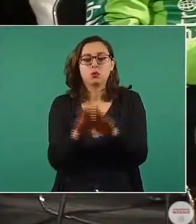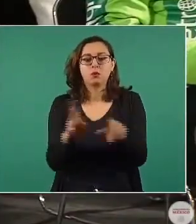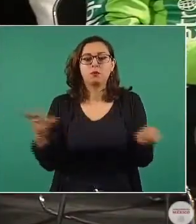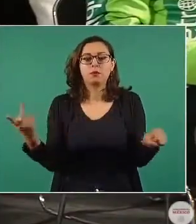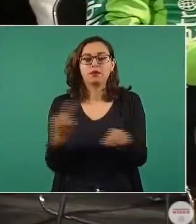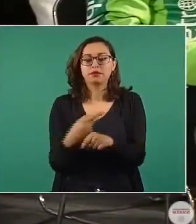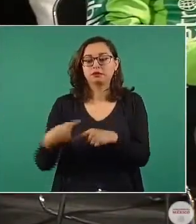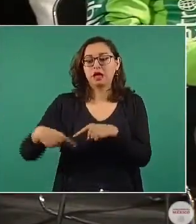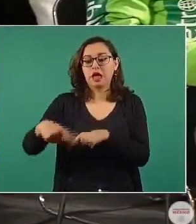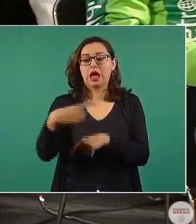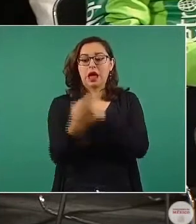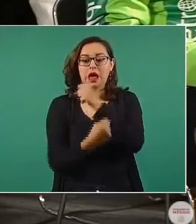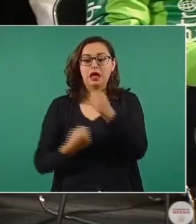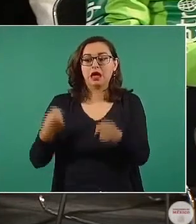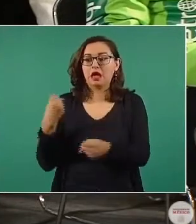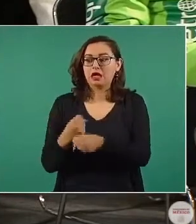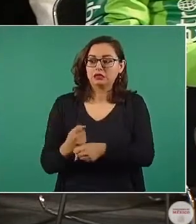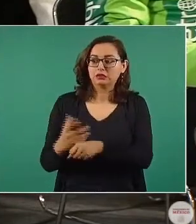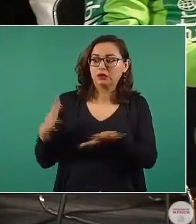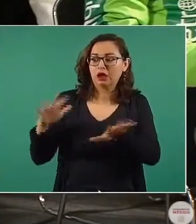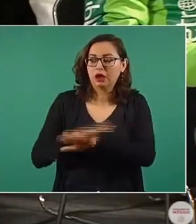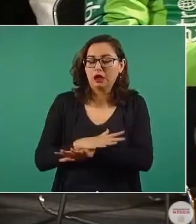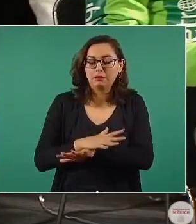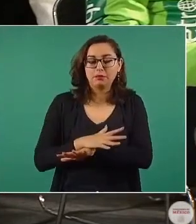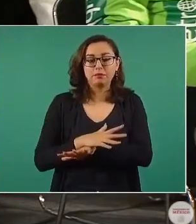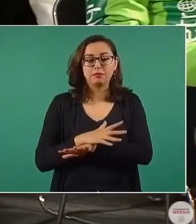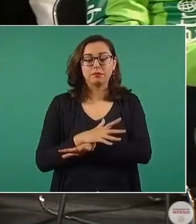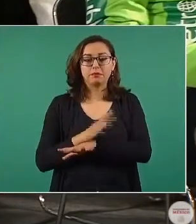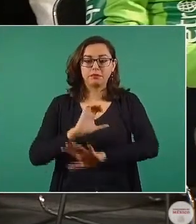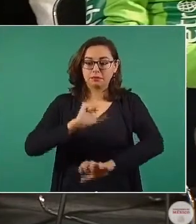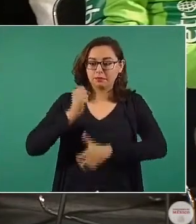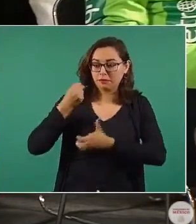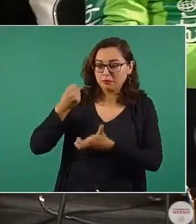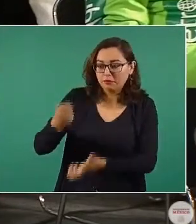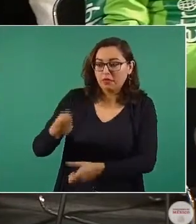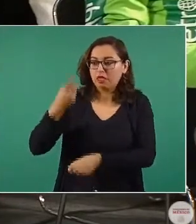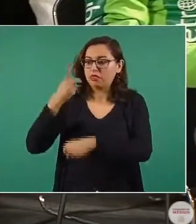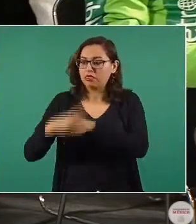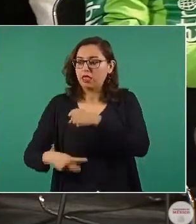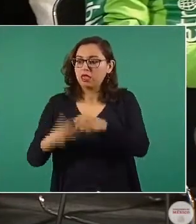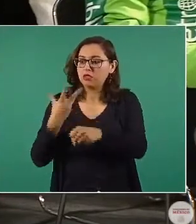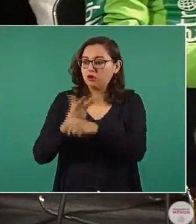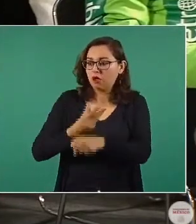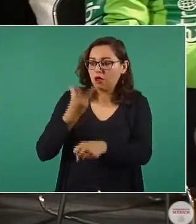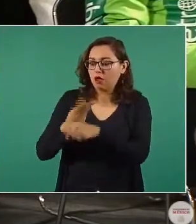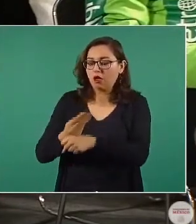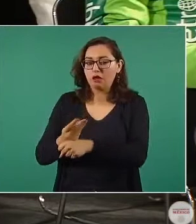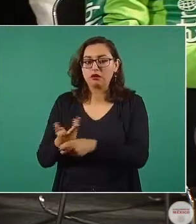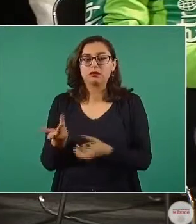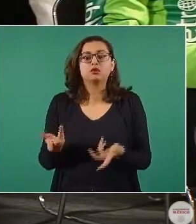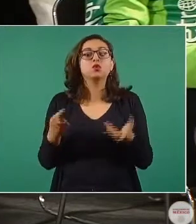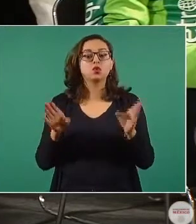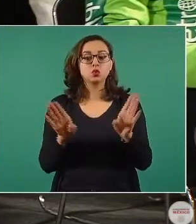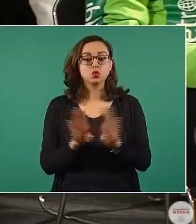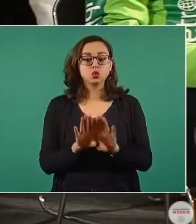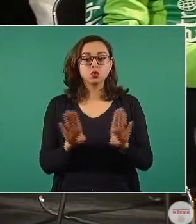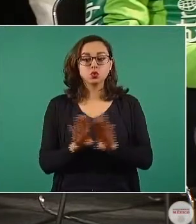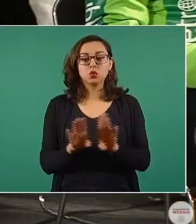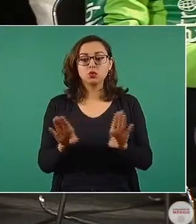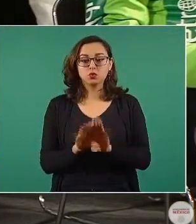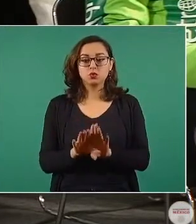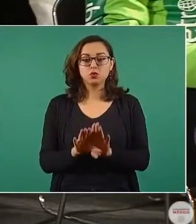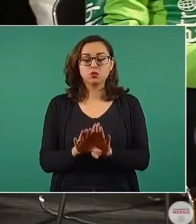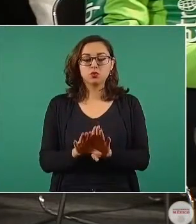para este año? ¿Van a inyectar capital para recuperar daños o mejorar las instalaciones? ¿Y